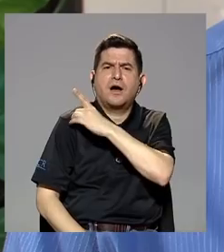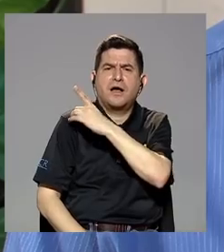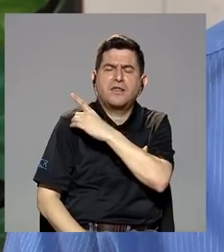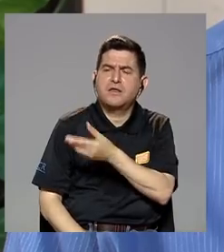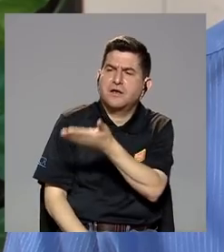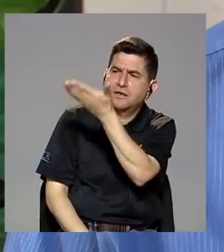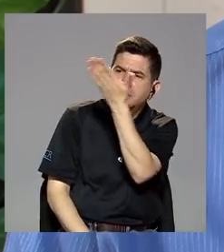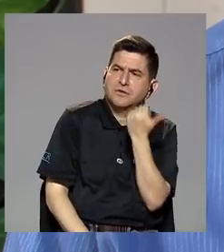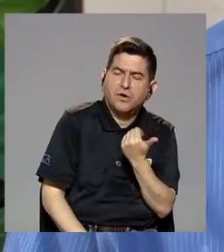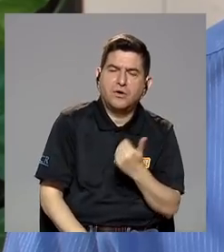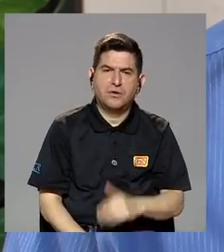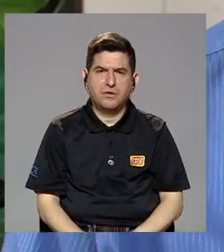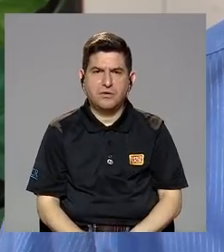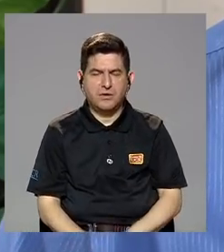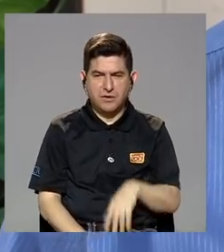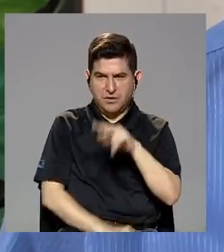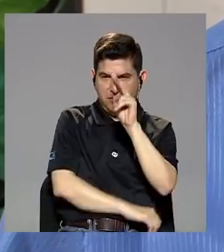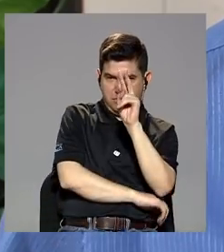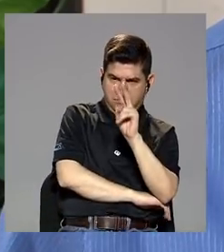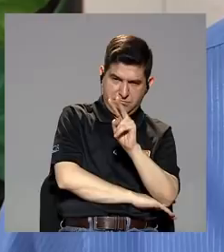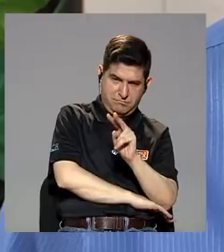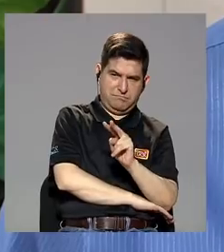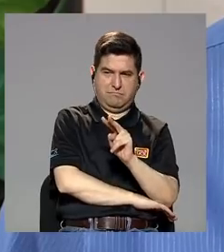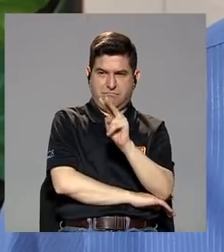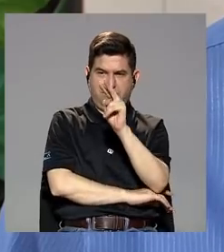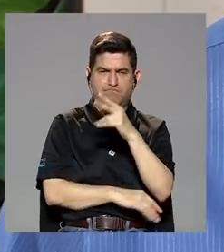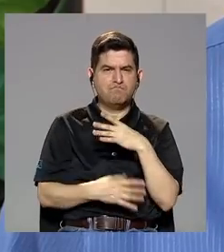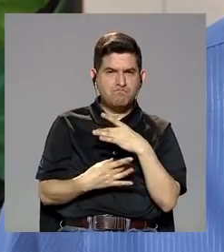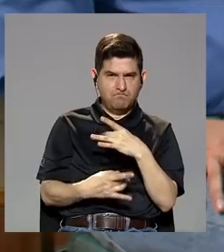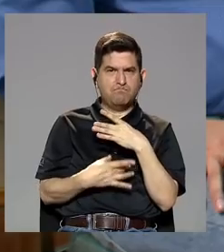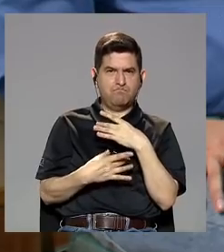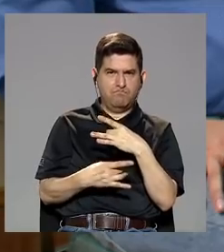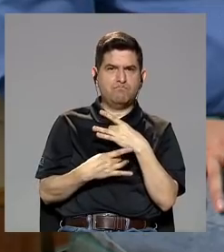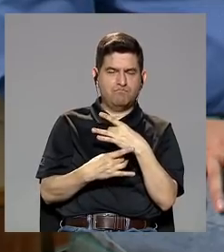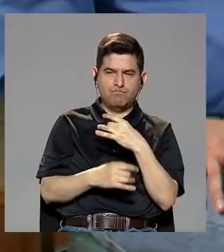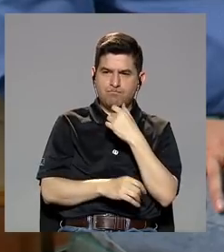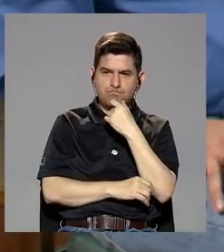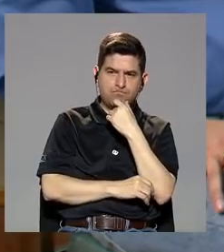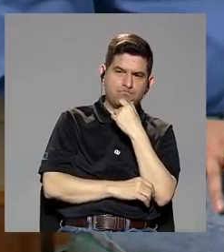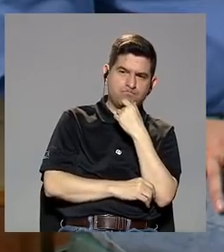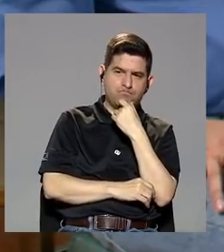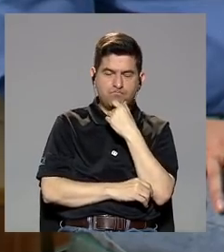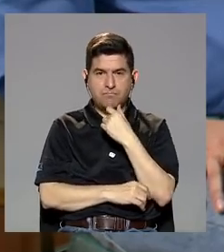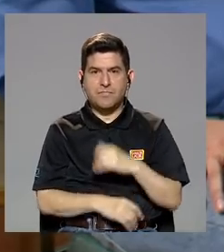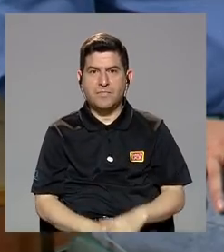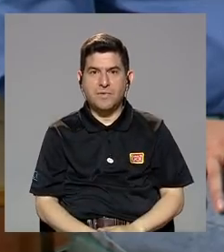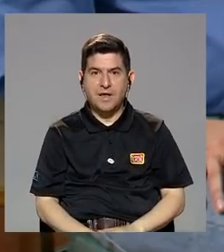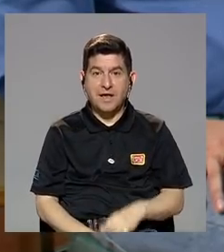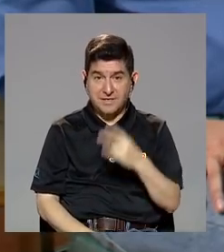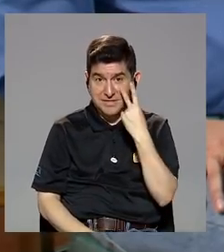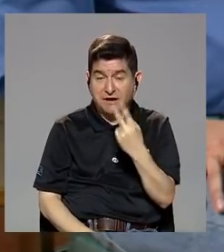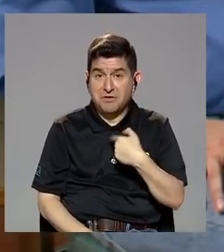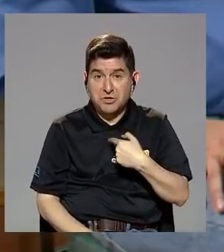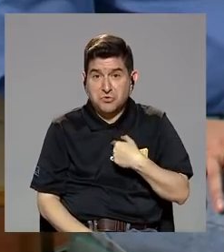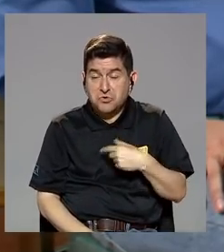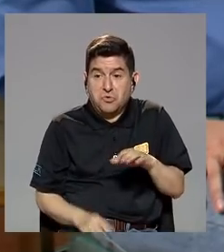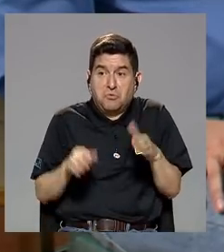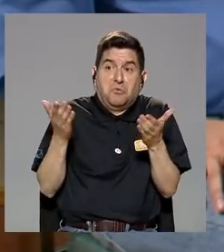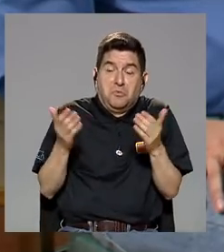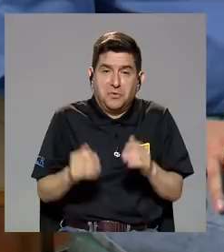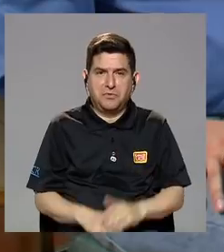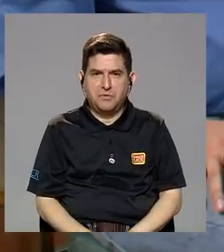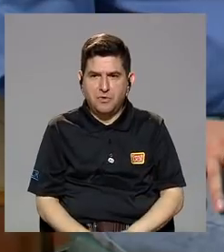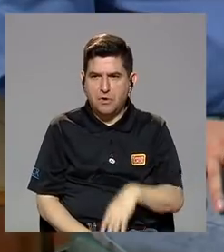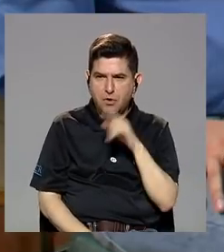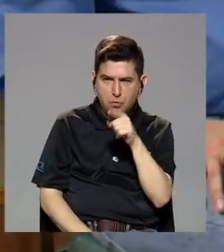y llegue el directorio de luto me miraba así como como muy interesado ver con en el fondo estaba viendo cómo estaba yo no y después